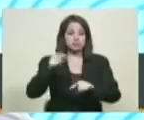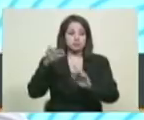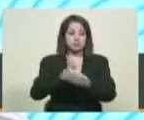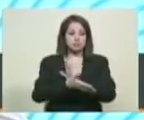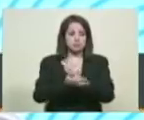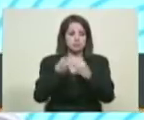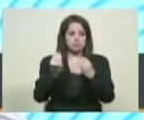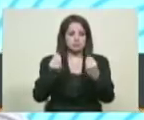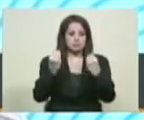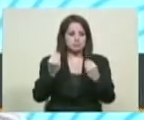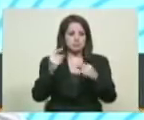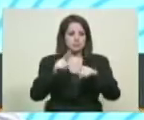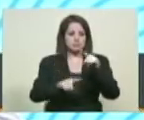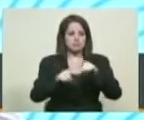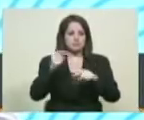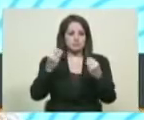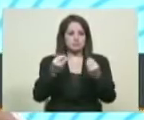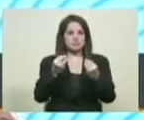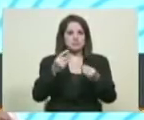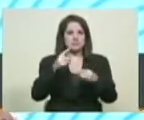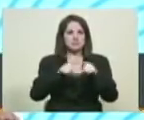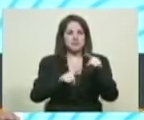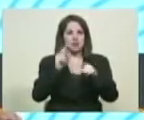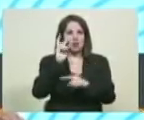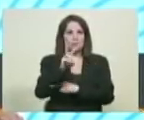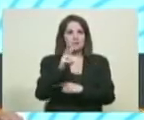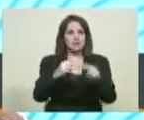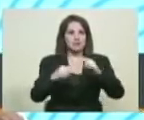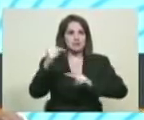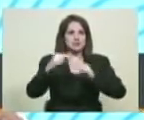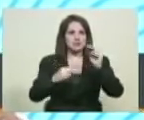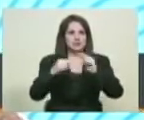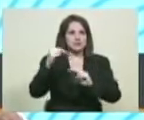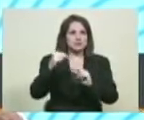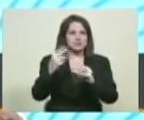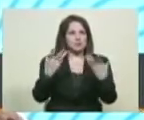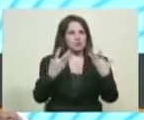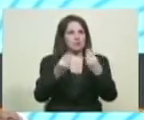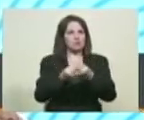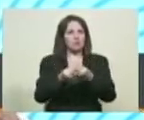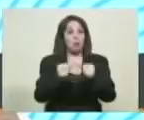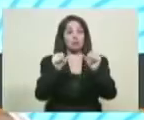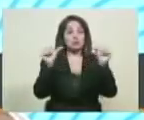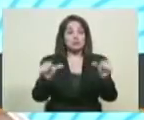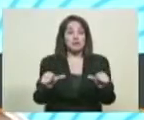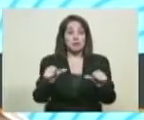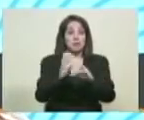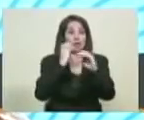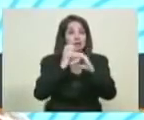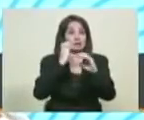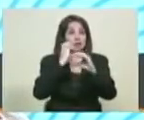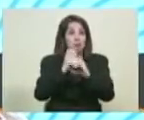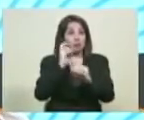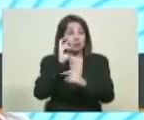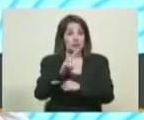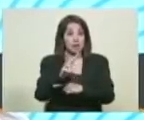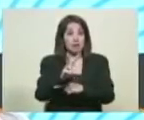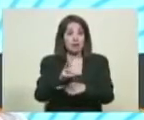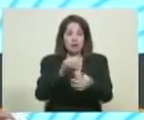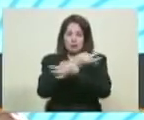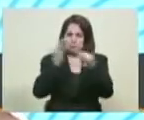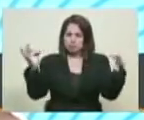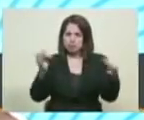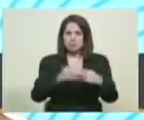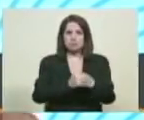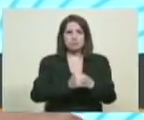este esfuerzo de Transmiranda, vamos a construir juntas y juntos un sistema de transporte que sea eficiente y de calidad, que sea